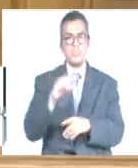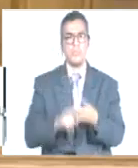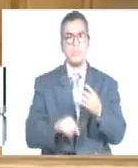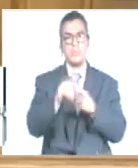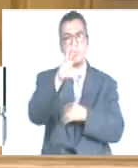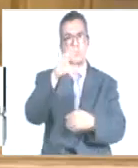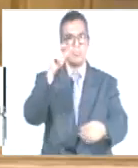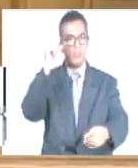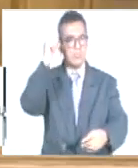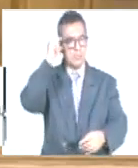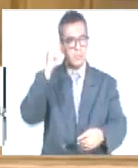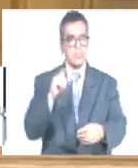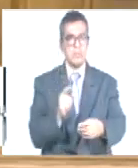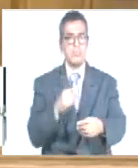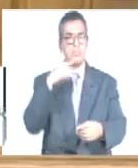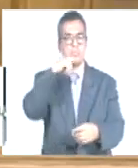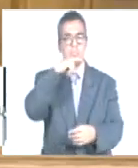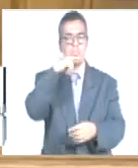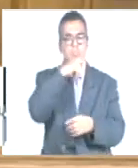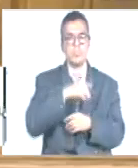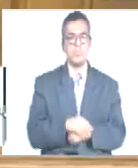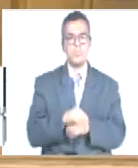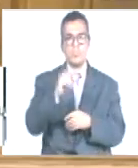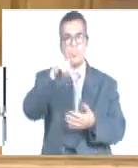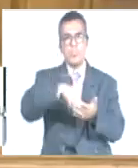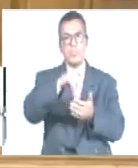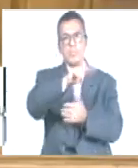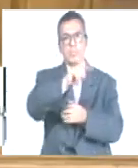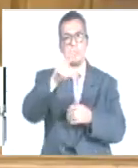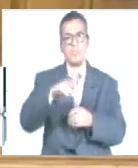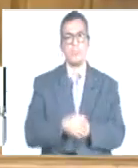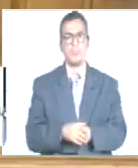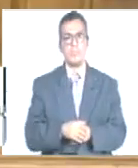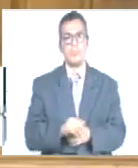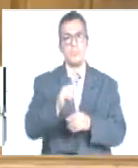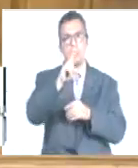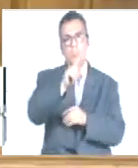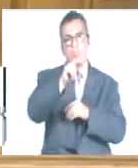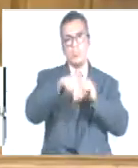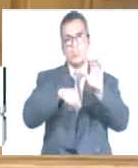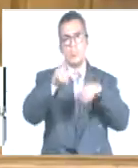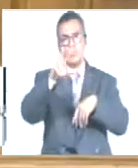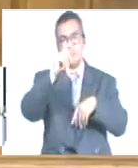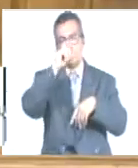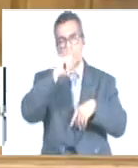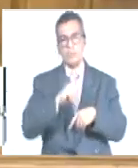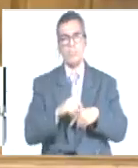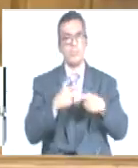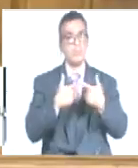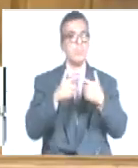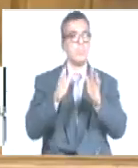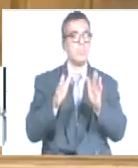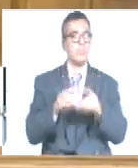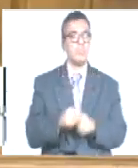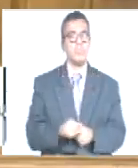los 5 días del mes de octubre de 2023. 213 años de la